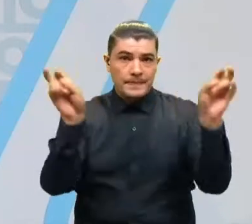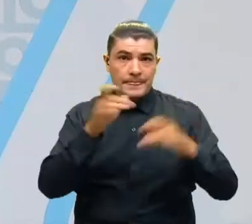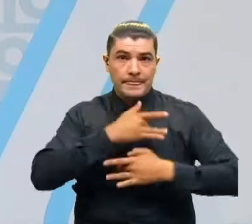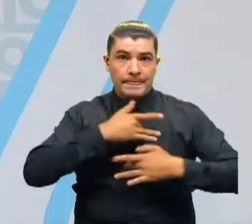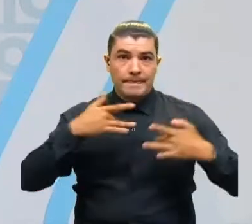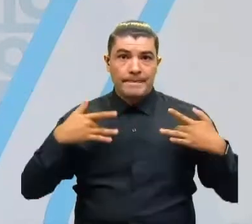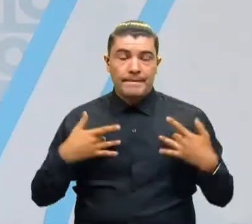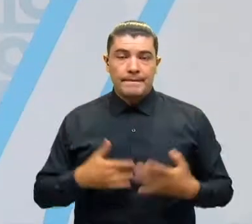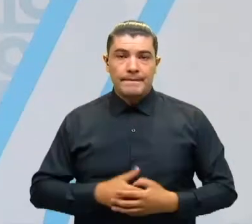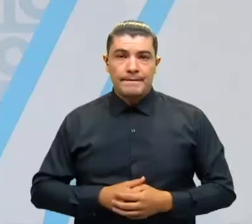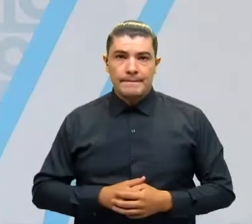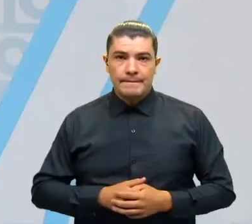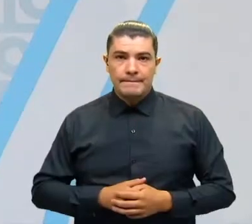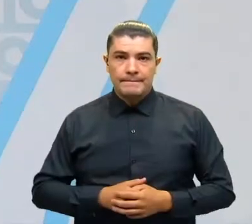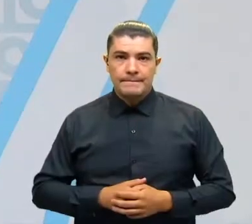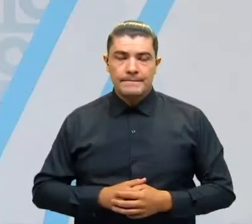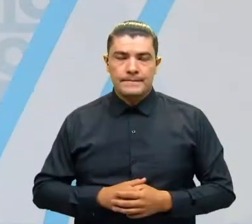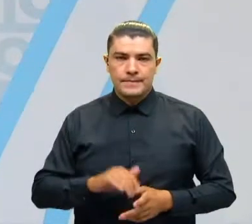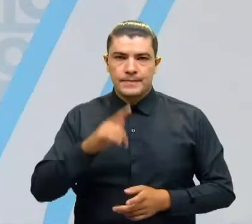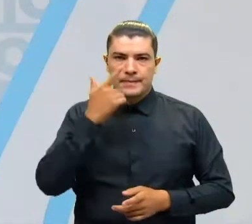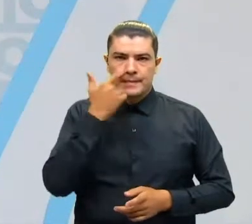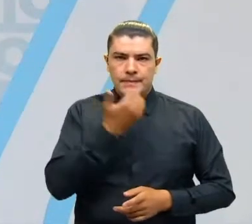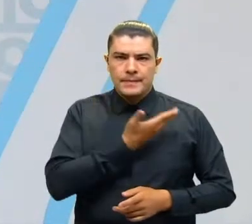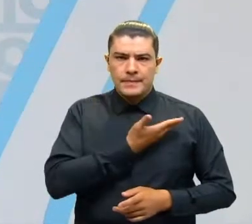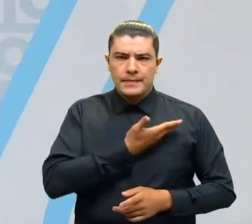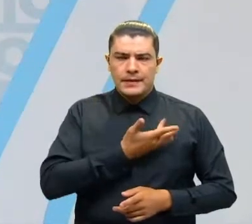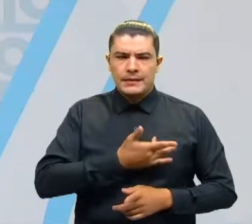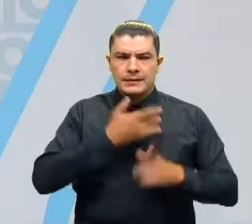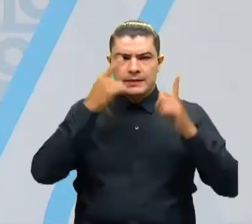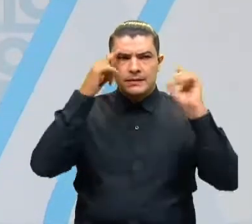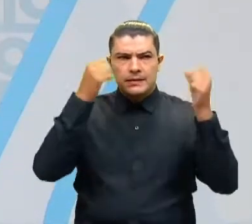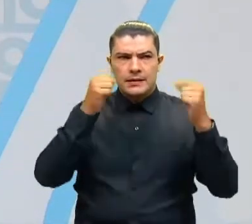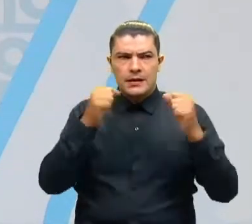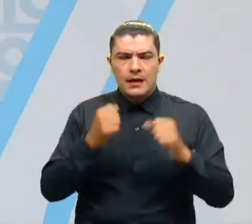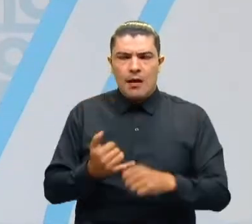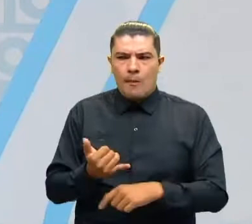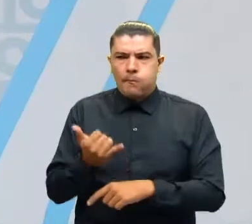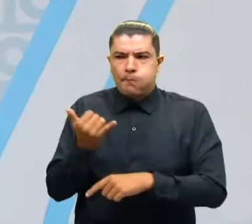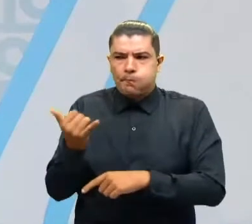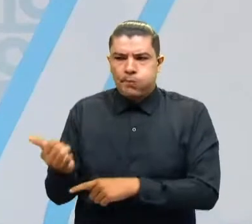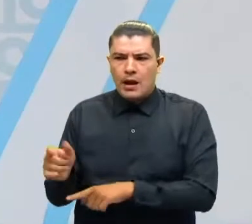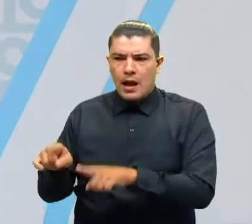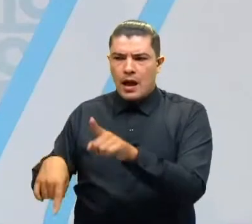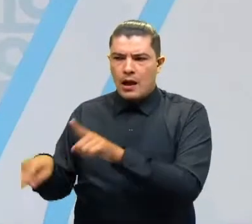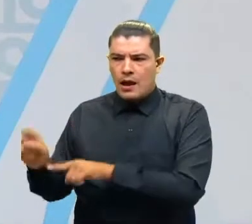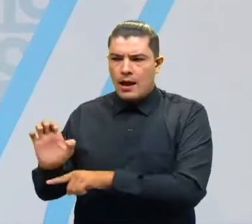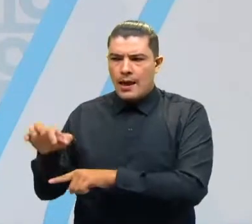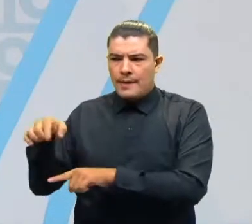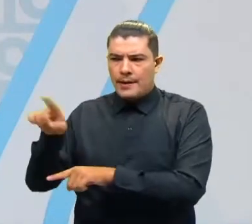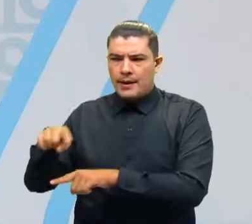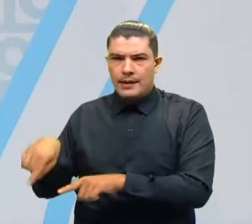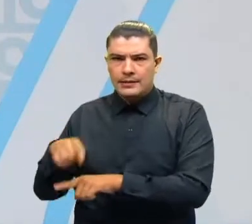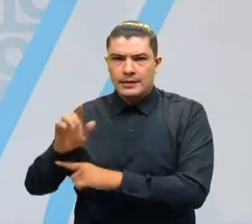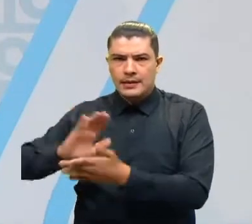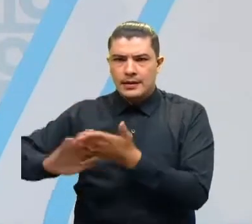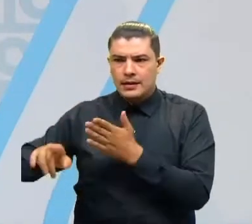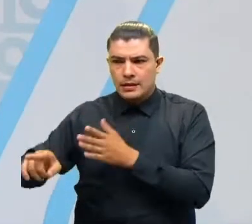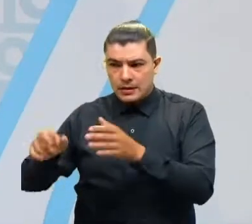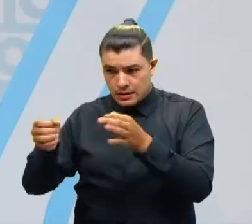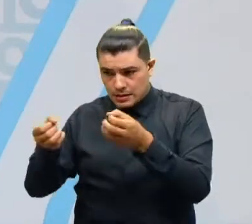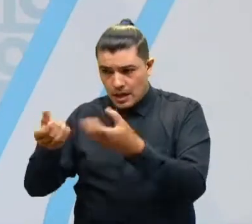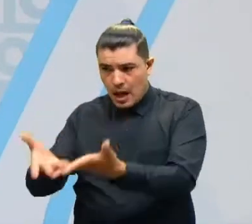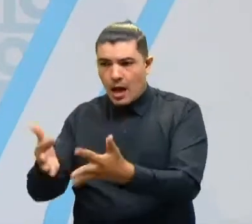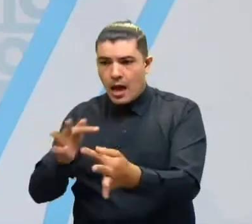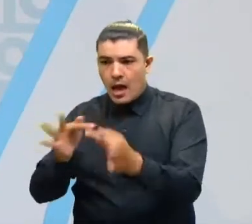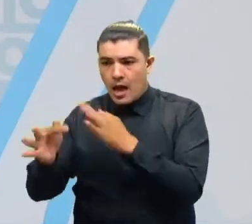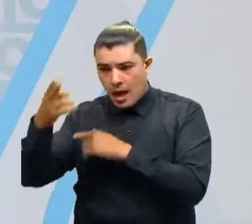De las preocupaciones más recurrentes de los padres de familia es las demoras o la falta de autorizaciones de algunas EPS para garantizar el tratamiento de sus